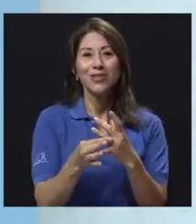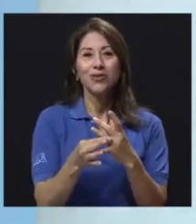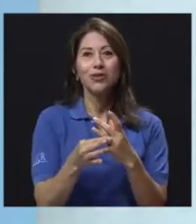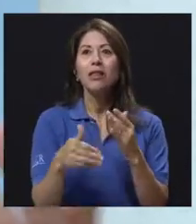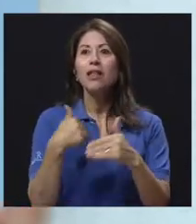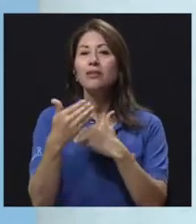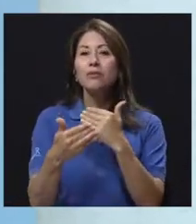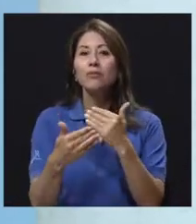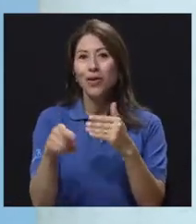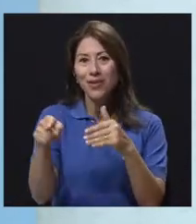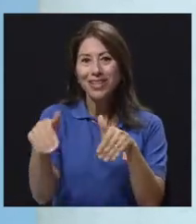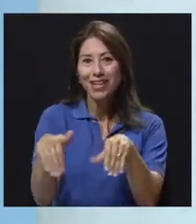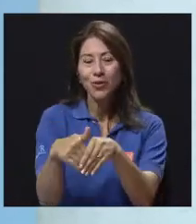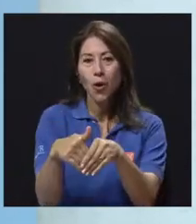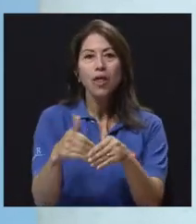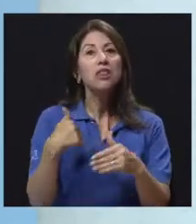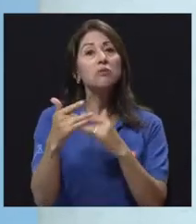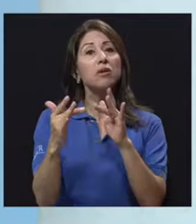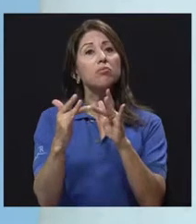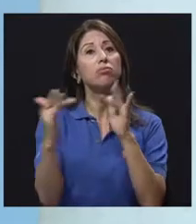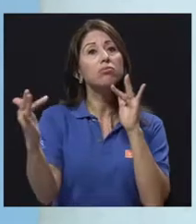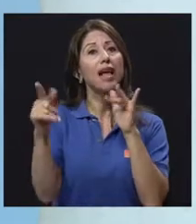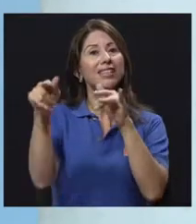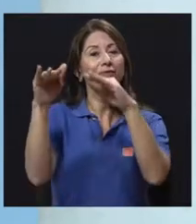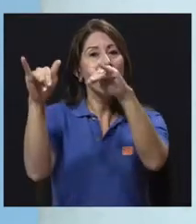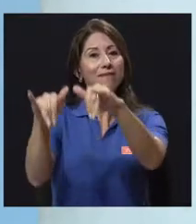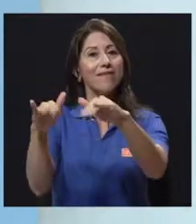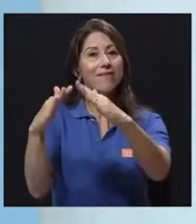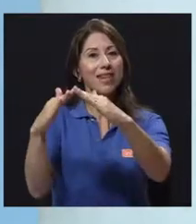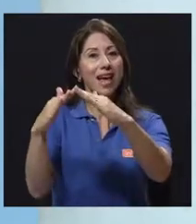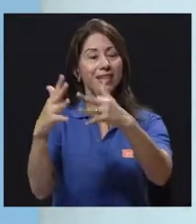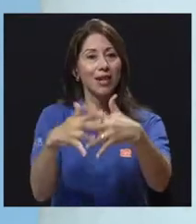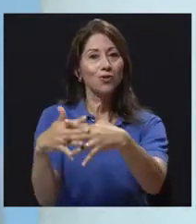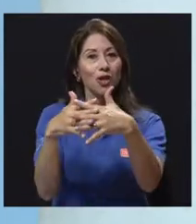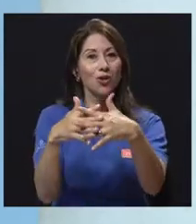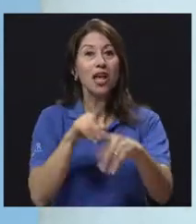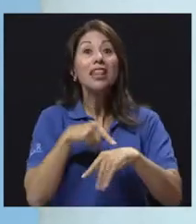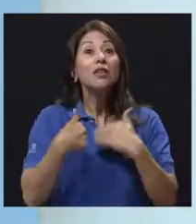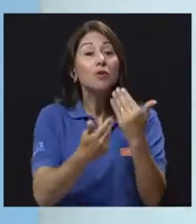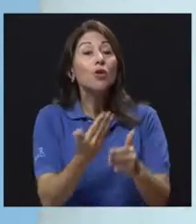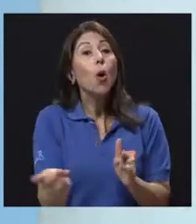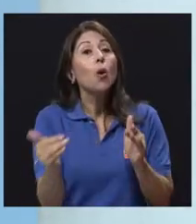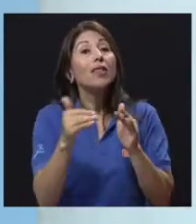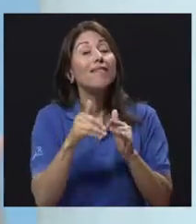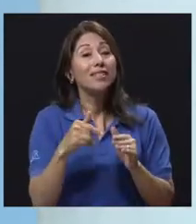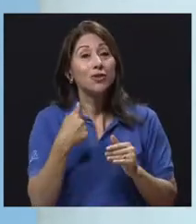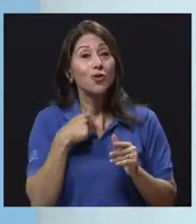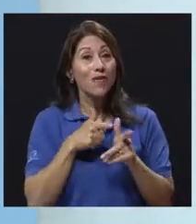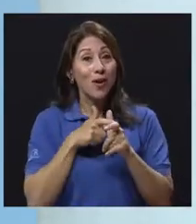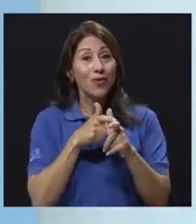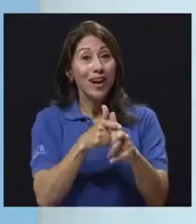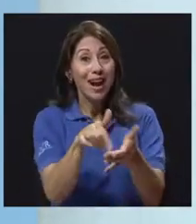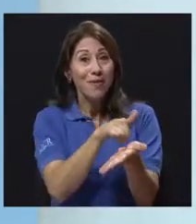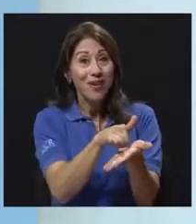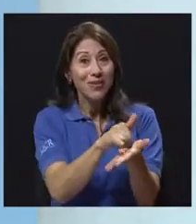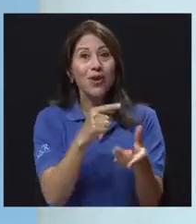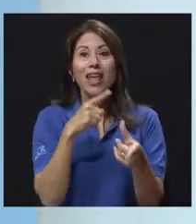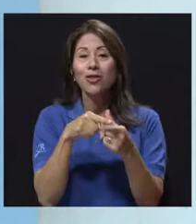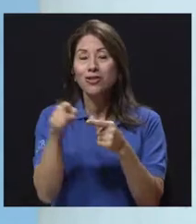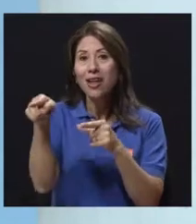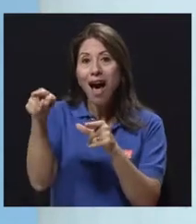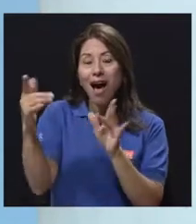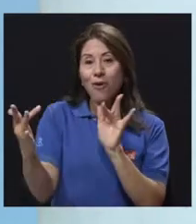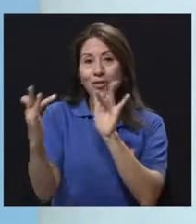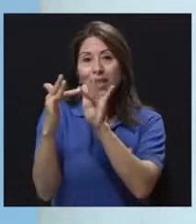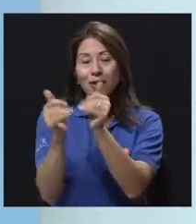Unidos y lo retomamos para una carrera. Porque yo iba a correr una media maratón en Nueva York, retomé el contacto con él, me di cuenta que él seguía corriendo. Y